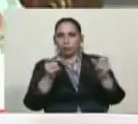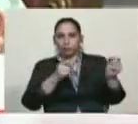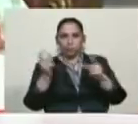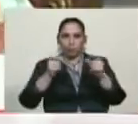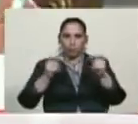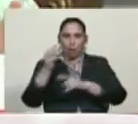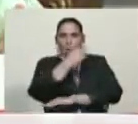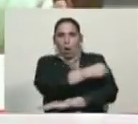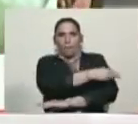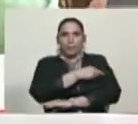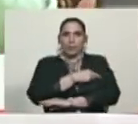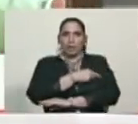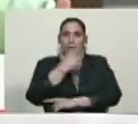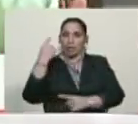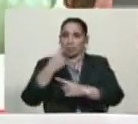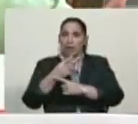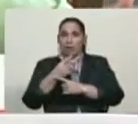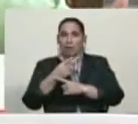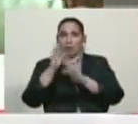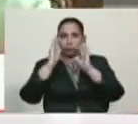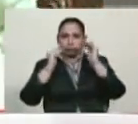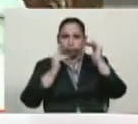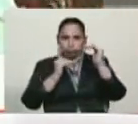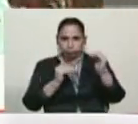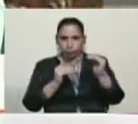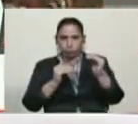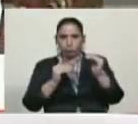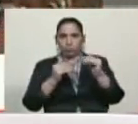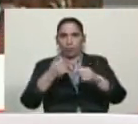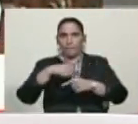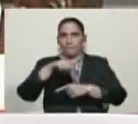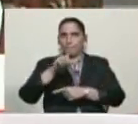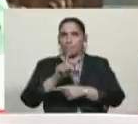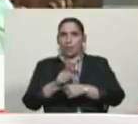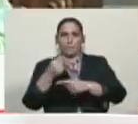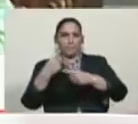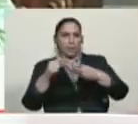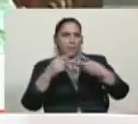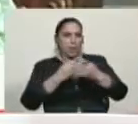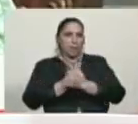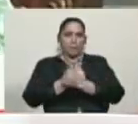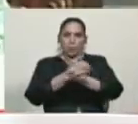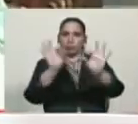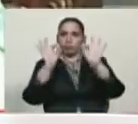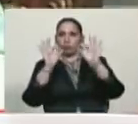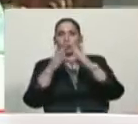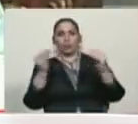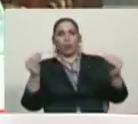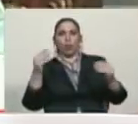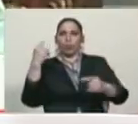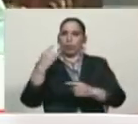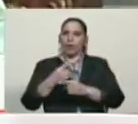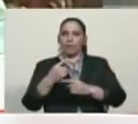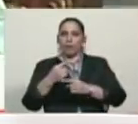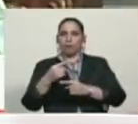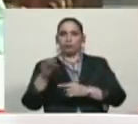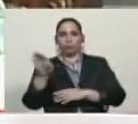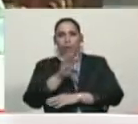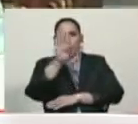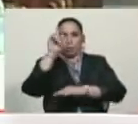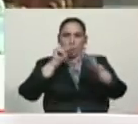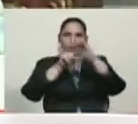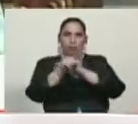hospitales deben agarrar y atender de manera priorizada amorosa especial todo lo que venga de barrio adentro